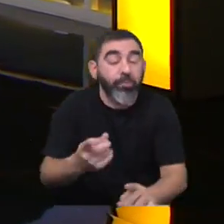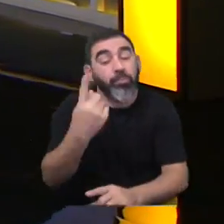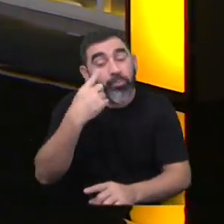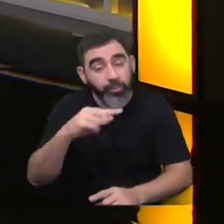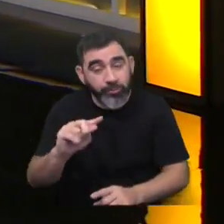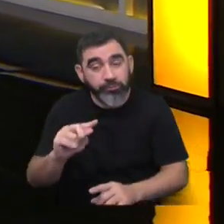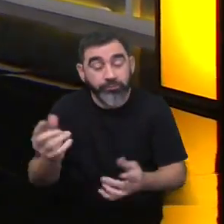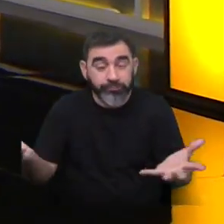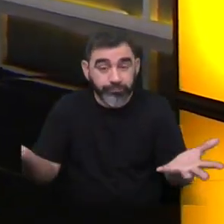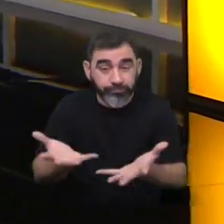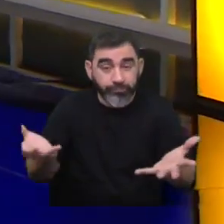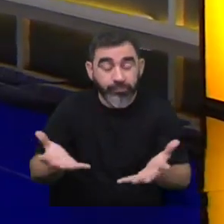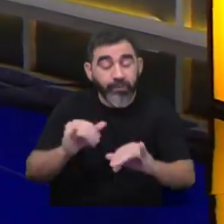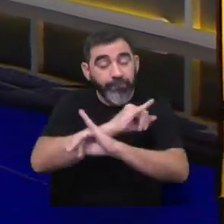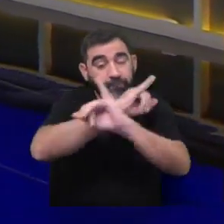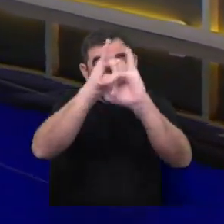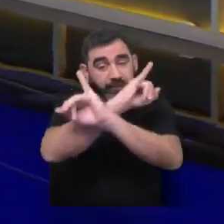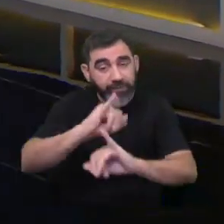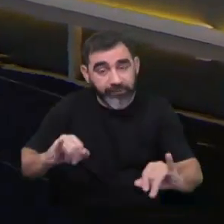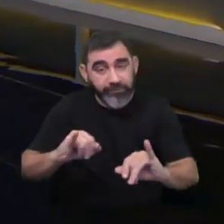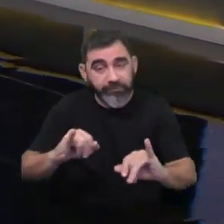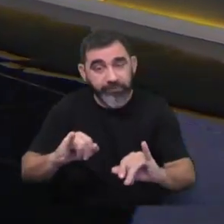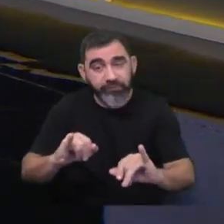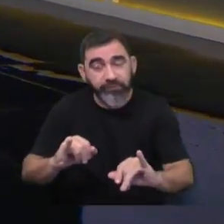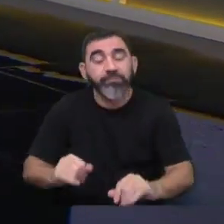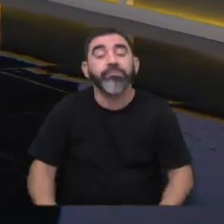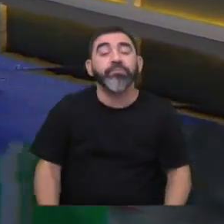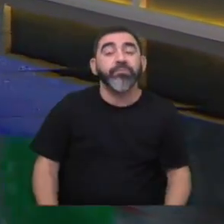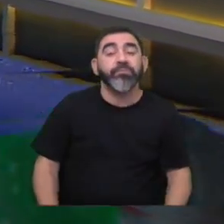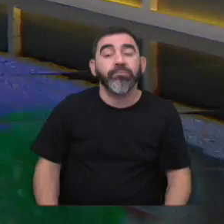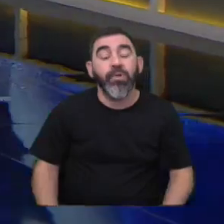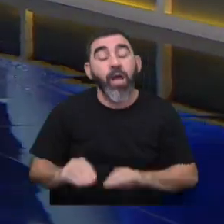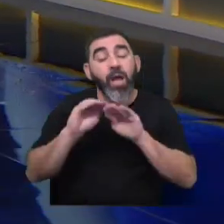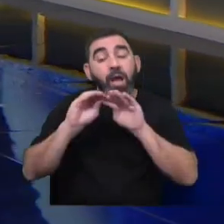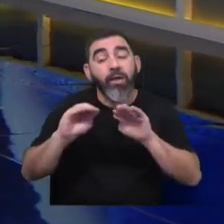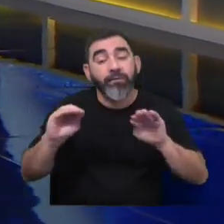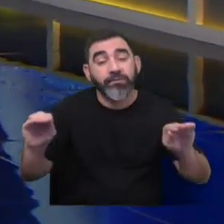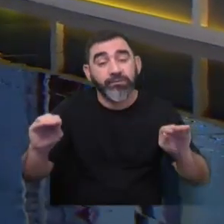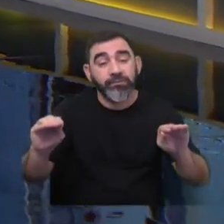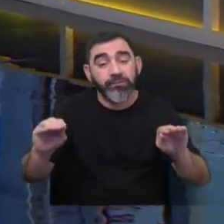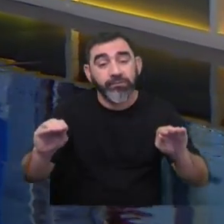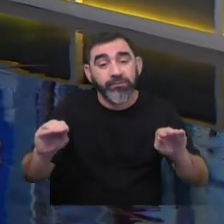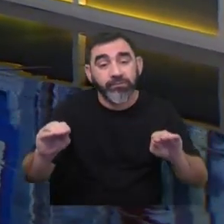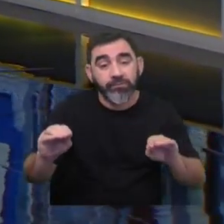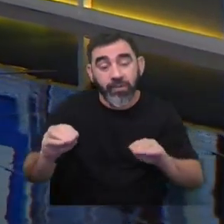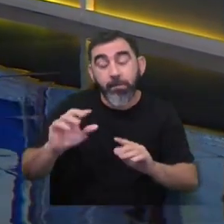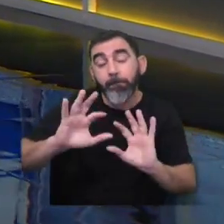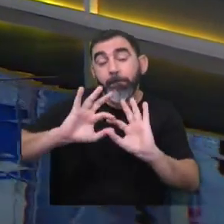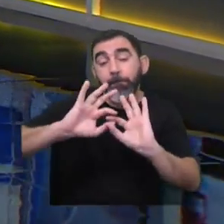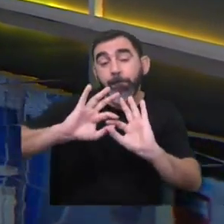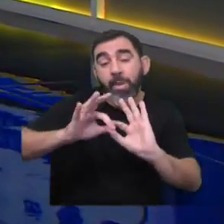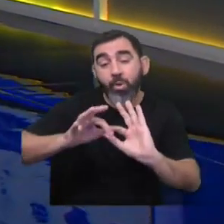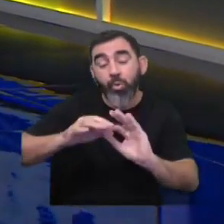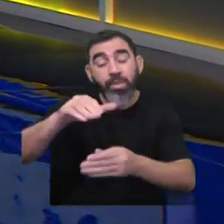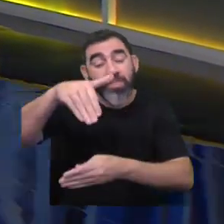nos pone tan felices y de tan buen humor poder anunciar que desde este miércoles en horas